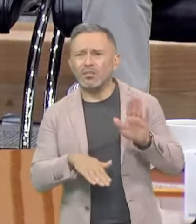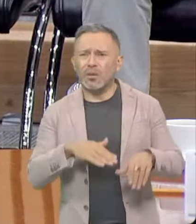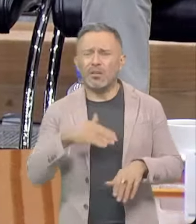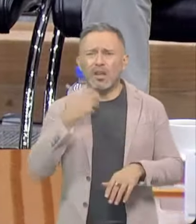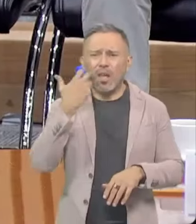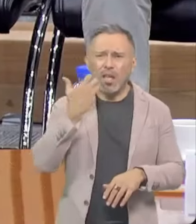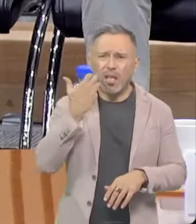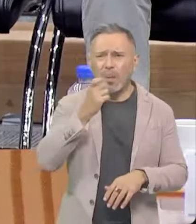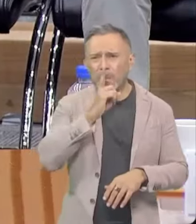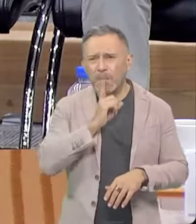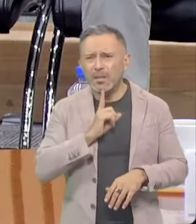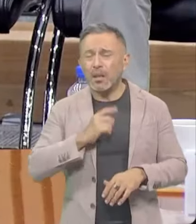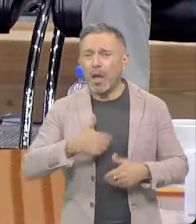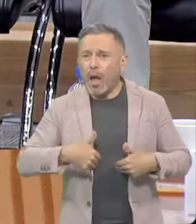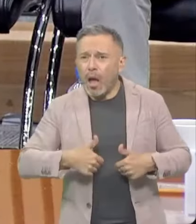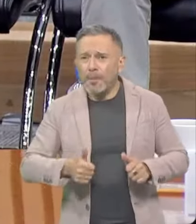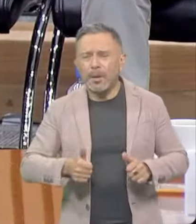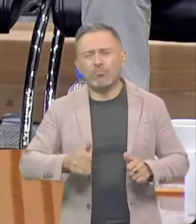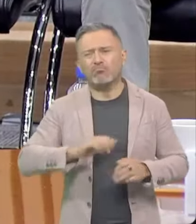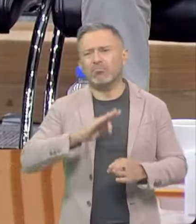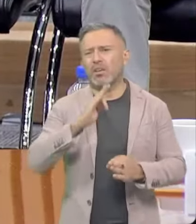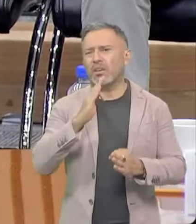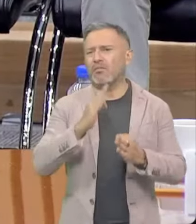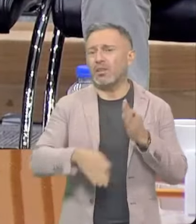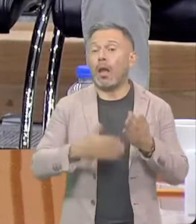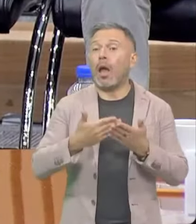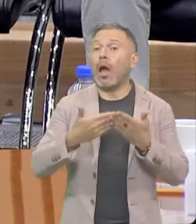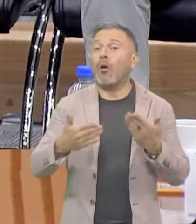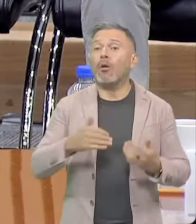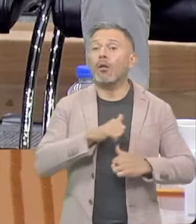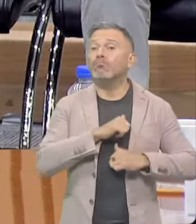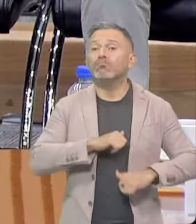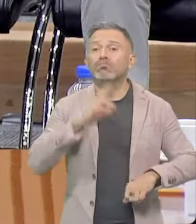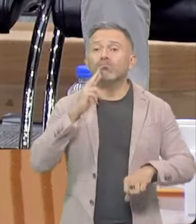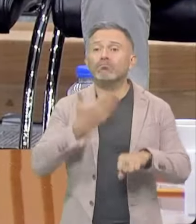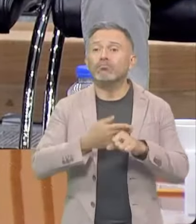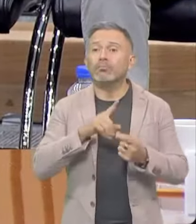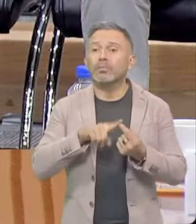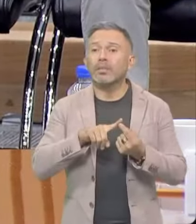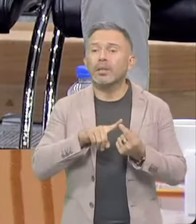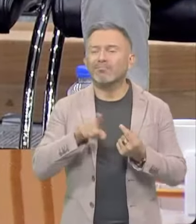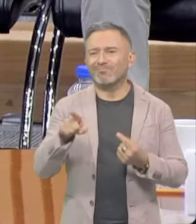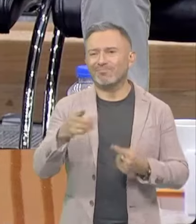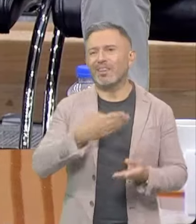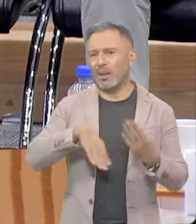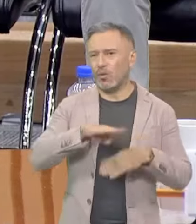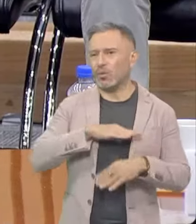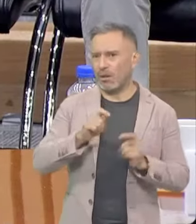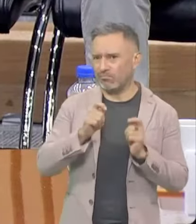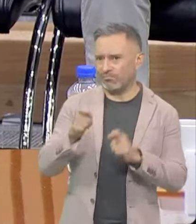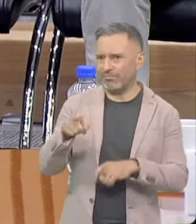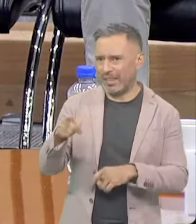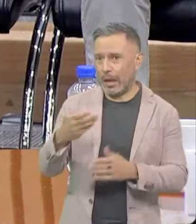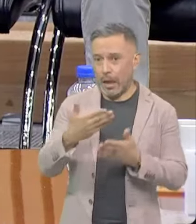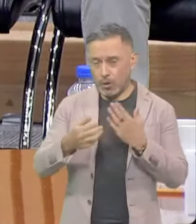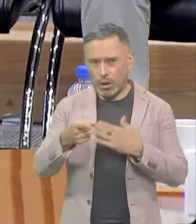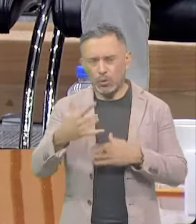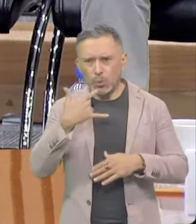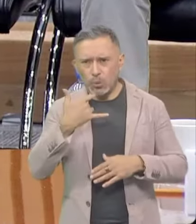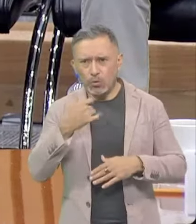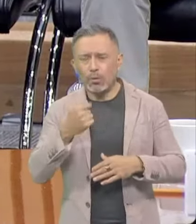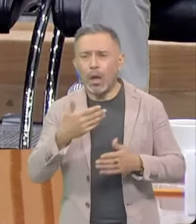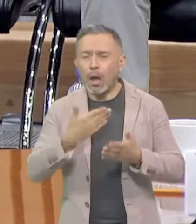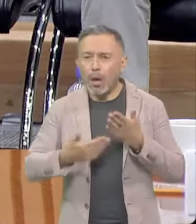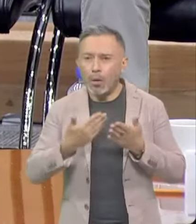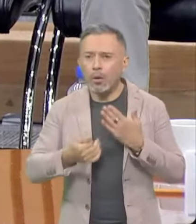eso ya está en las manos de Claudia shen Ojalá que logre contra eso y que no sigamos viendo lo que